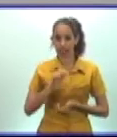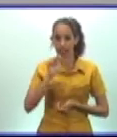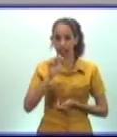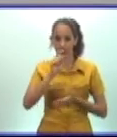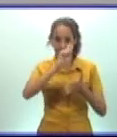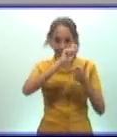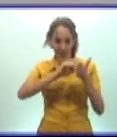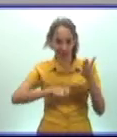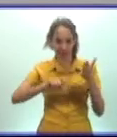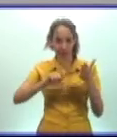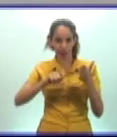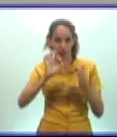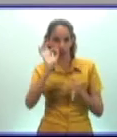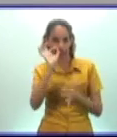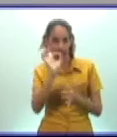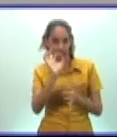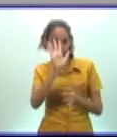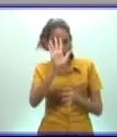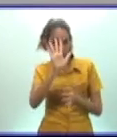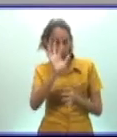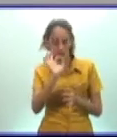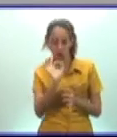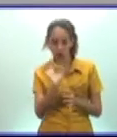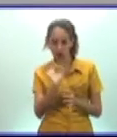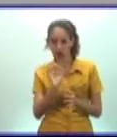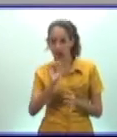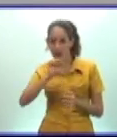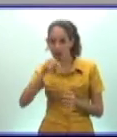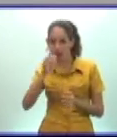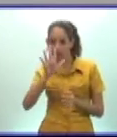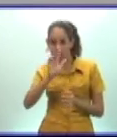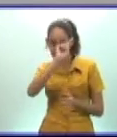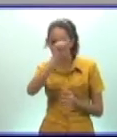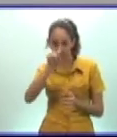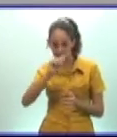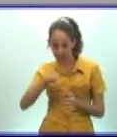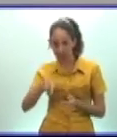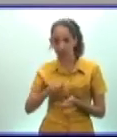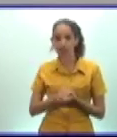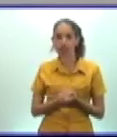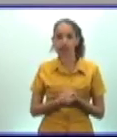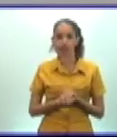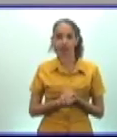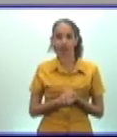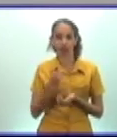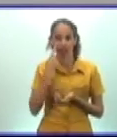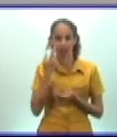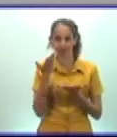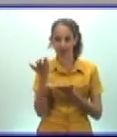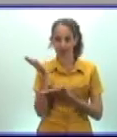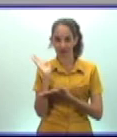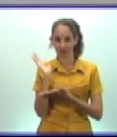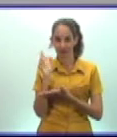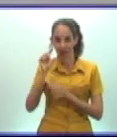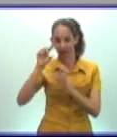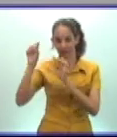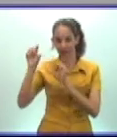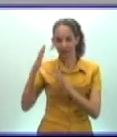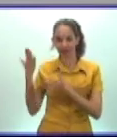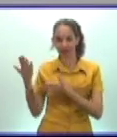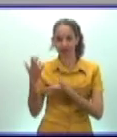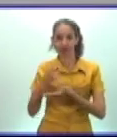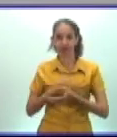el 0,5 y nos da 10. Y 10 por 1,41 aproximadamente